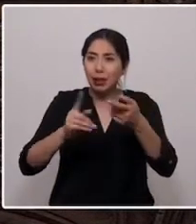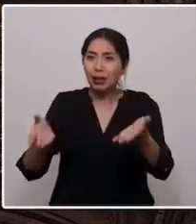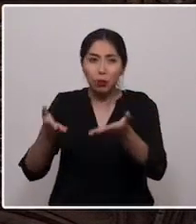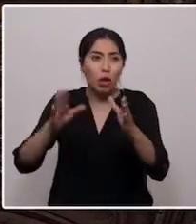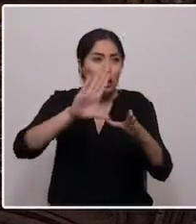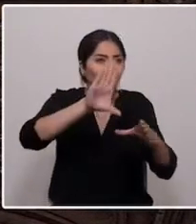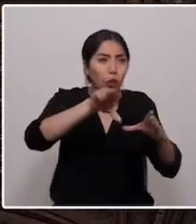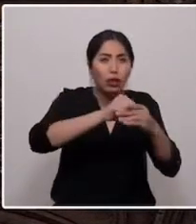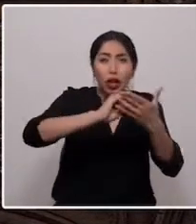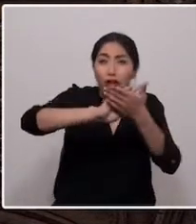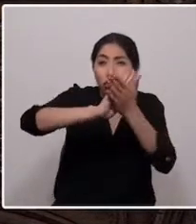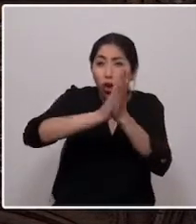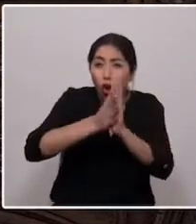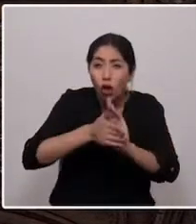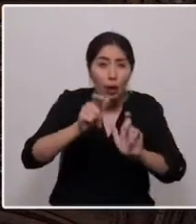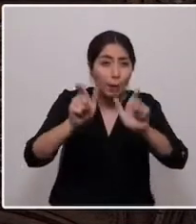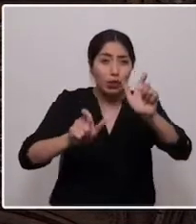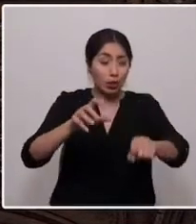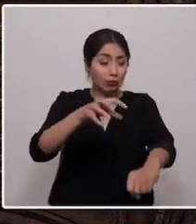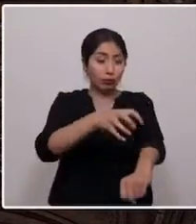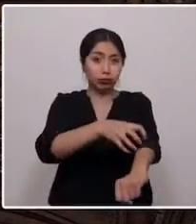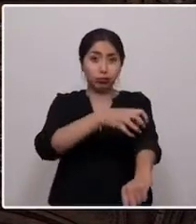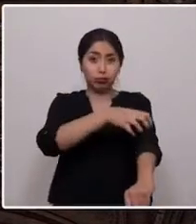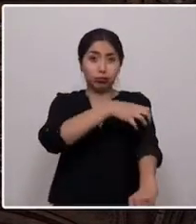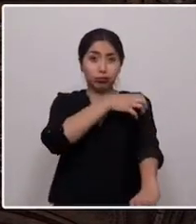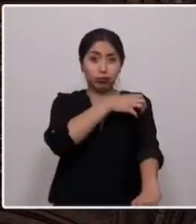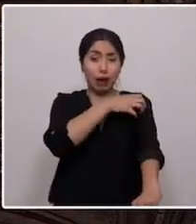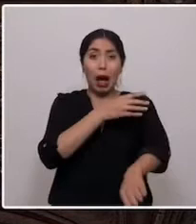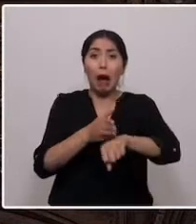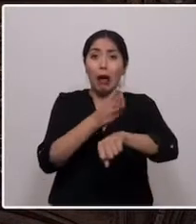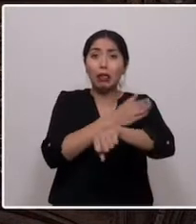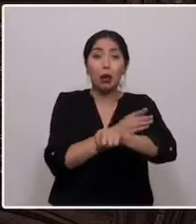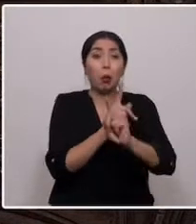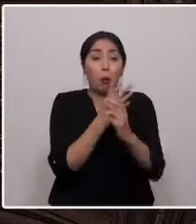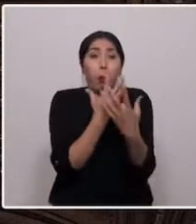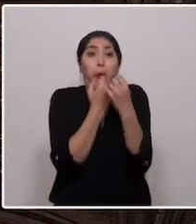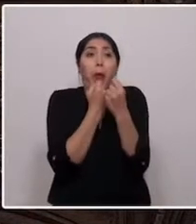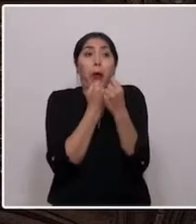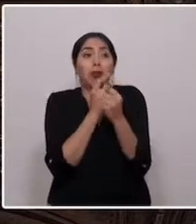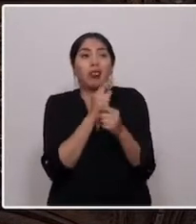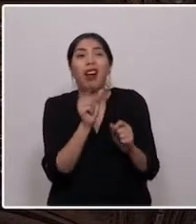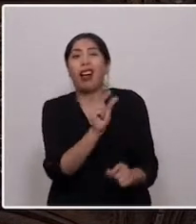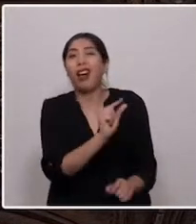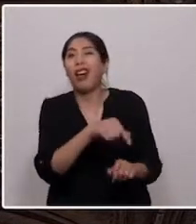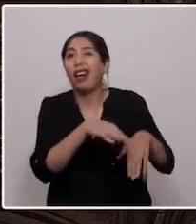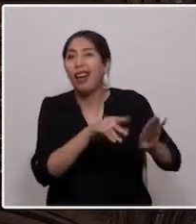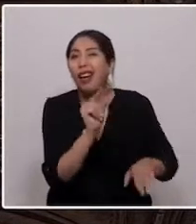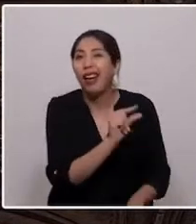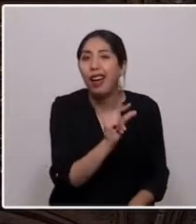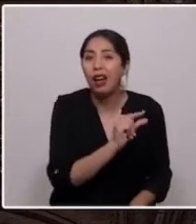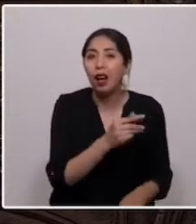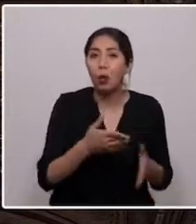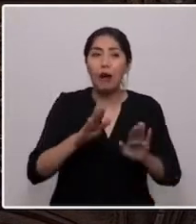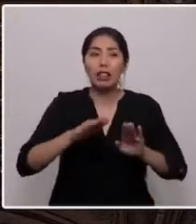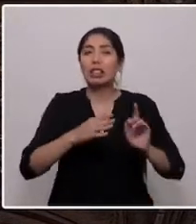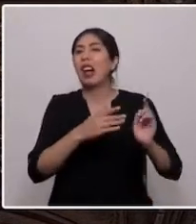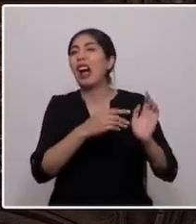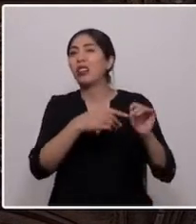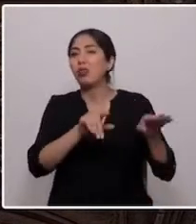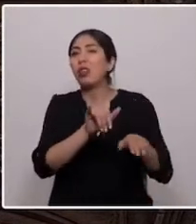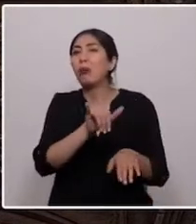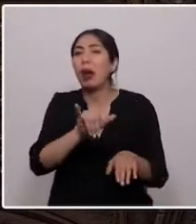ciudadanía de las provincias, tantas veces silenciada, tantas veces subestimada, tantas veces postergada por la inercia de